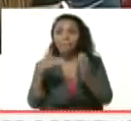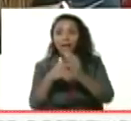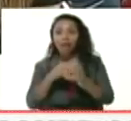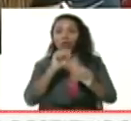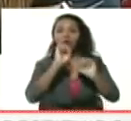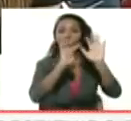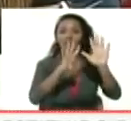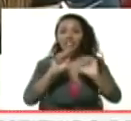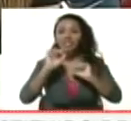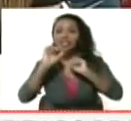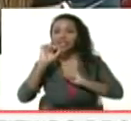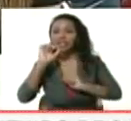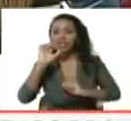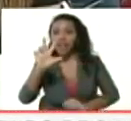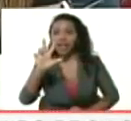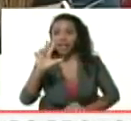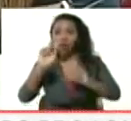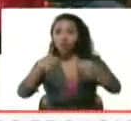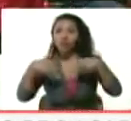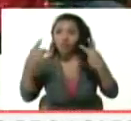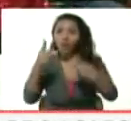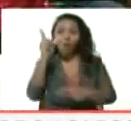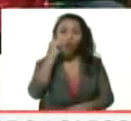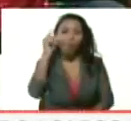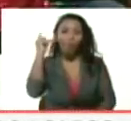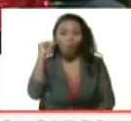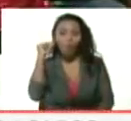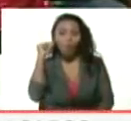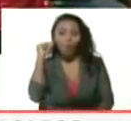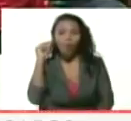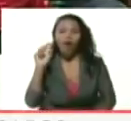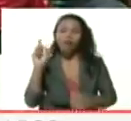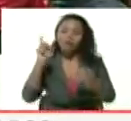353.093 nuevos y nuevas carnetizados.